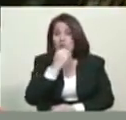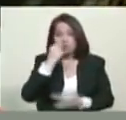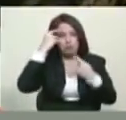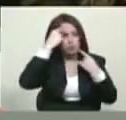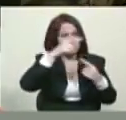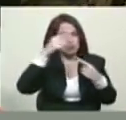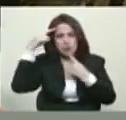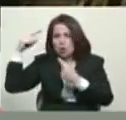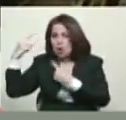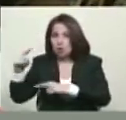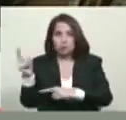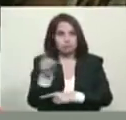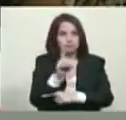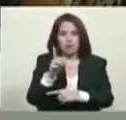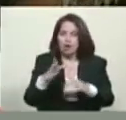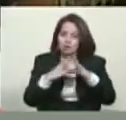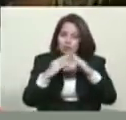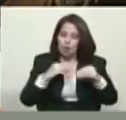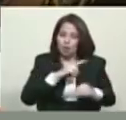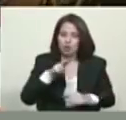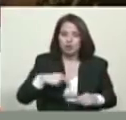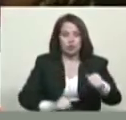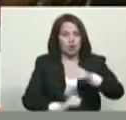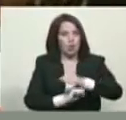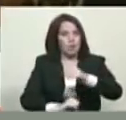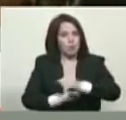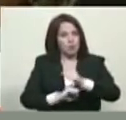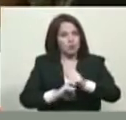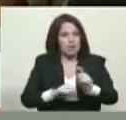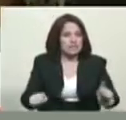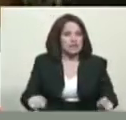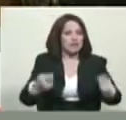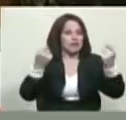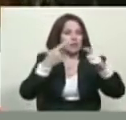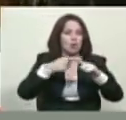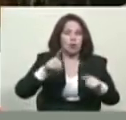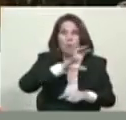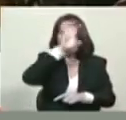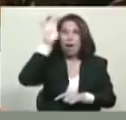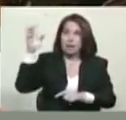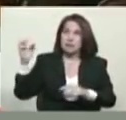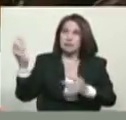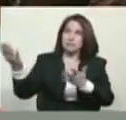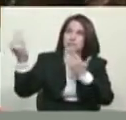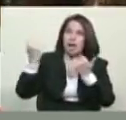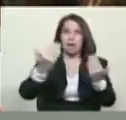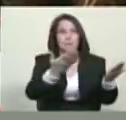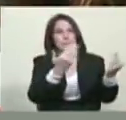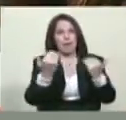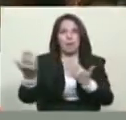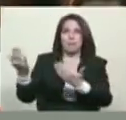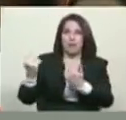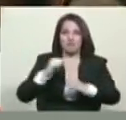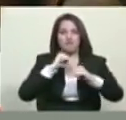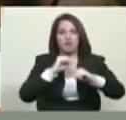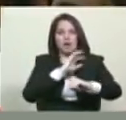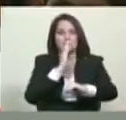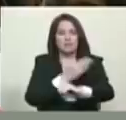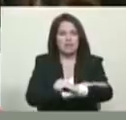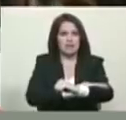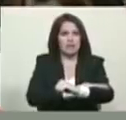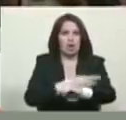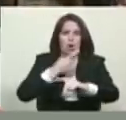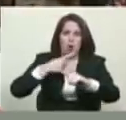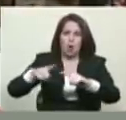en muchos eventos. Recuperaremos otros países de acá a poco tiempo. Estará fortalecido UNASUR, CELAC,